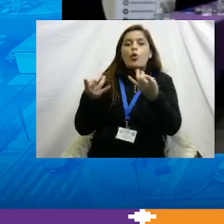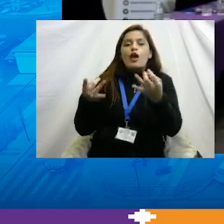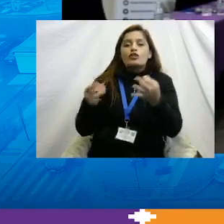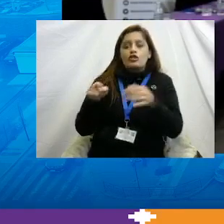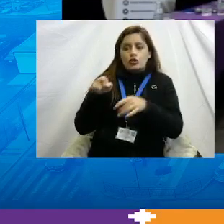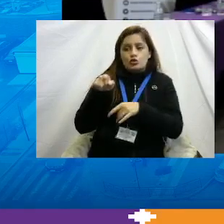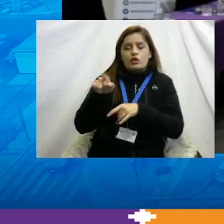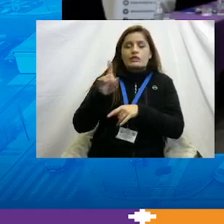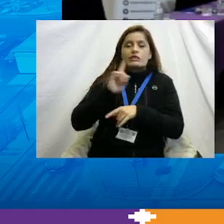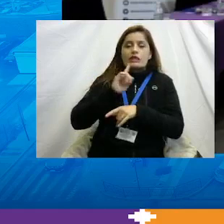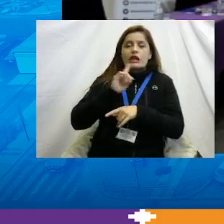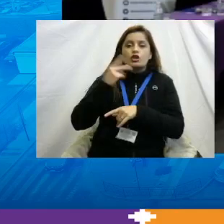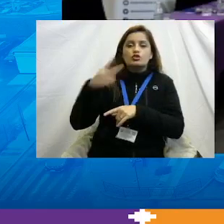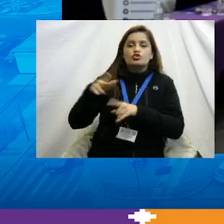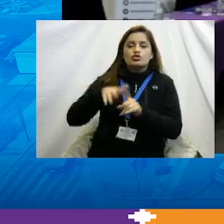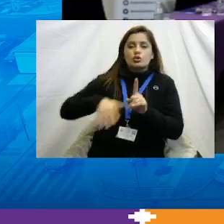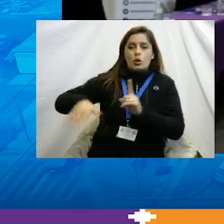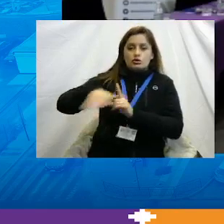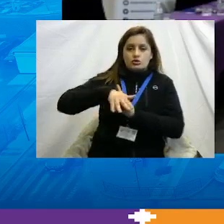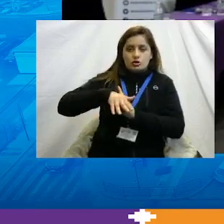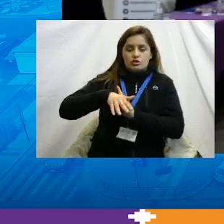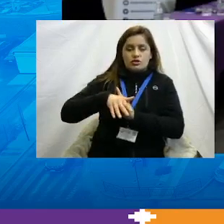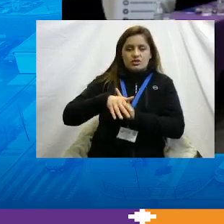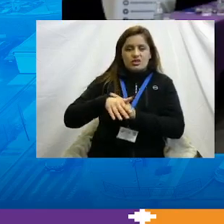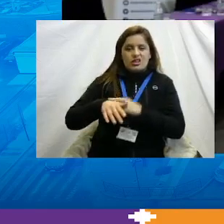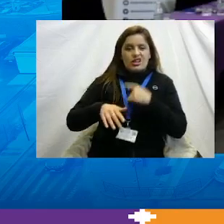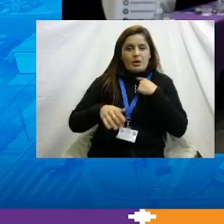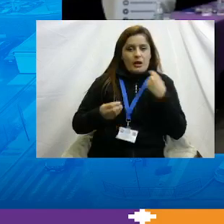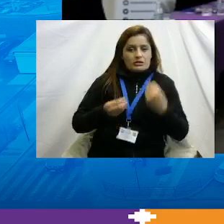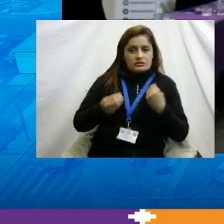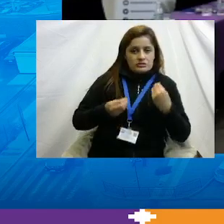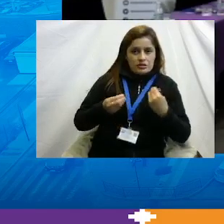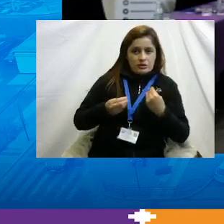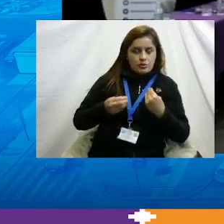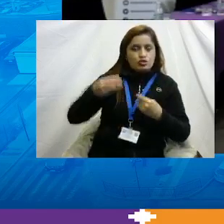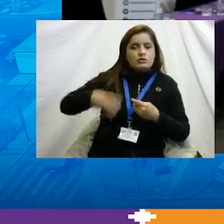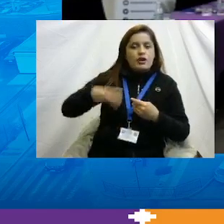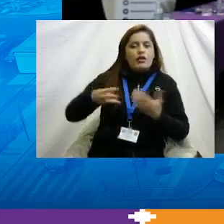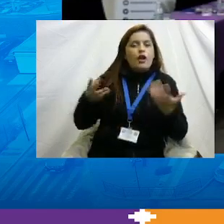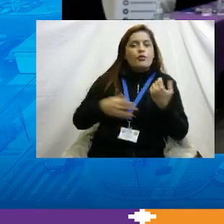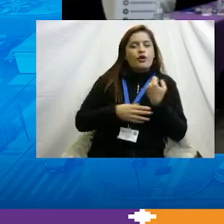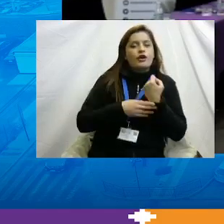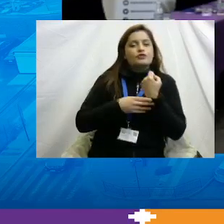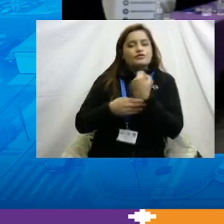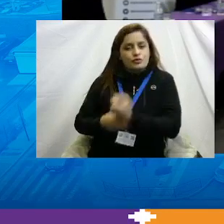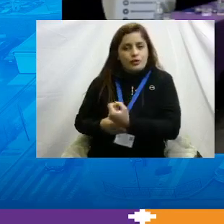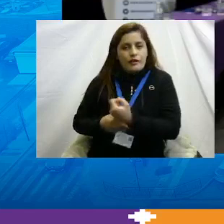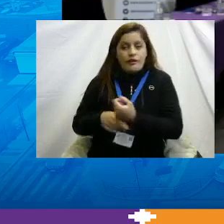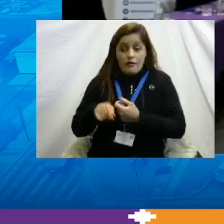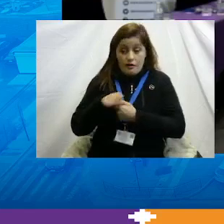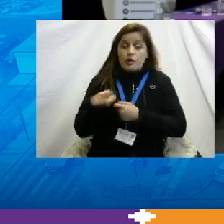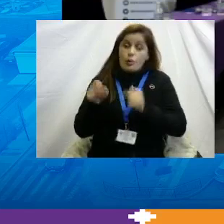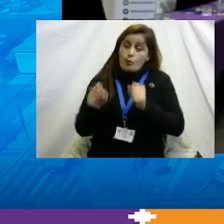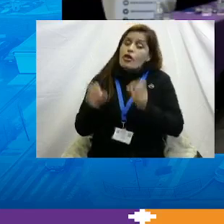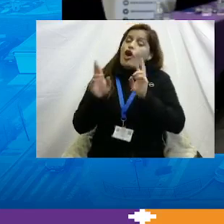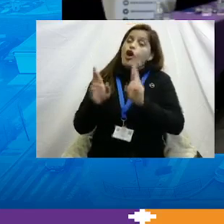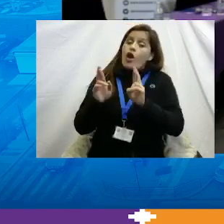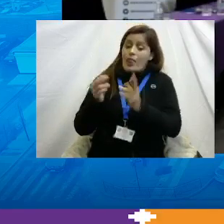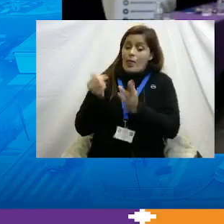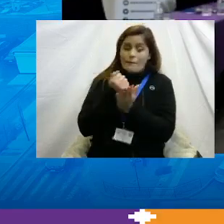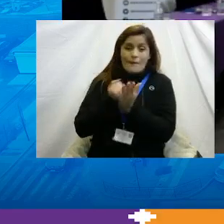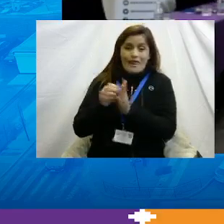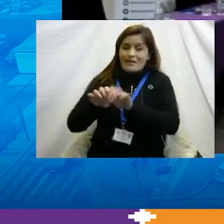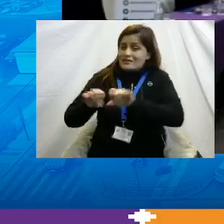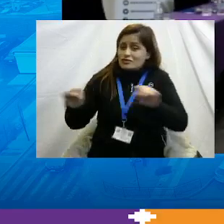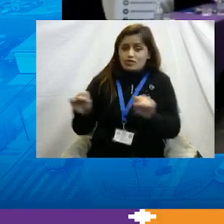situación y qué concretamente les ofrece el municipio para los efectos de que puedan, en definitiva, regularizar la